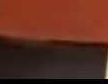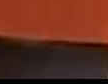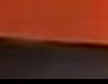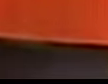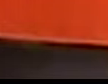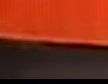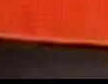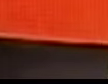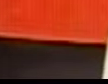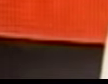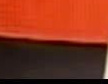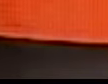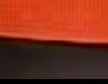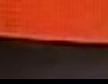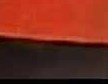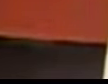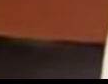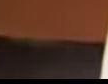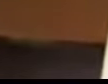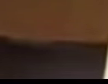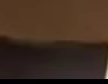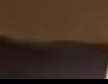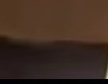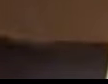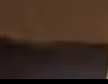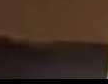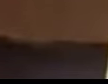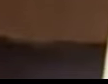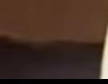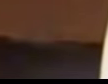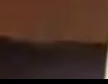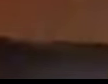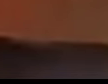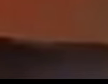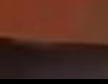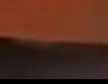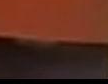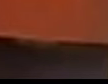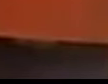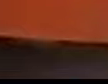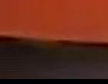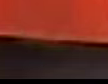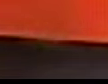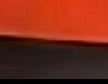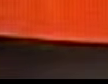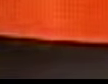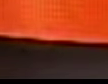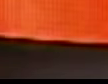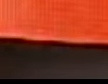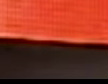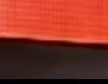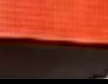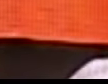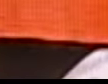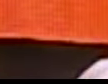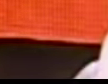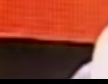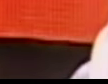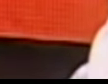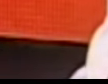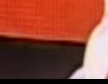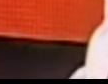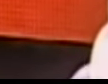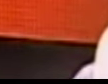chaishina, shamushpaka, ñatena, pimi, pakarirka, hipamanka, archidona, viernes, punyaka, archidona, pimi, chaishina, pakarirka, puntaka, alli